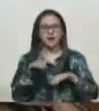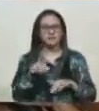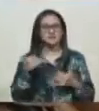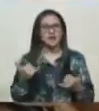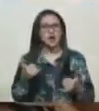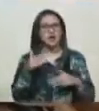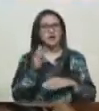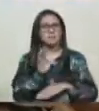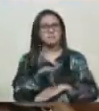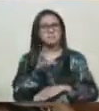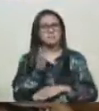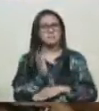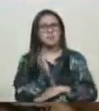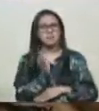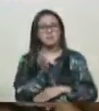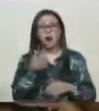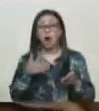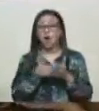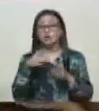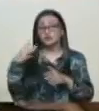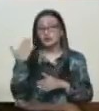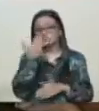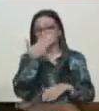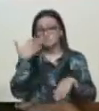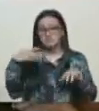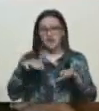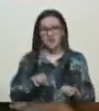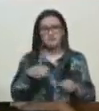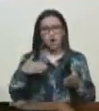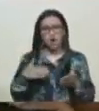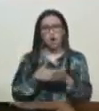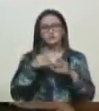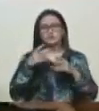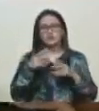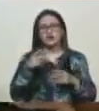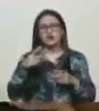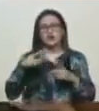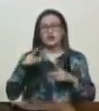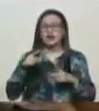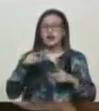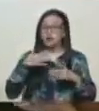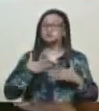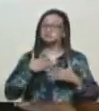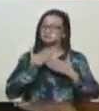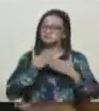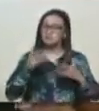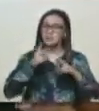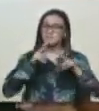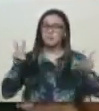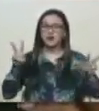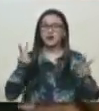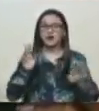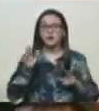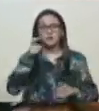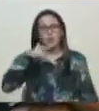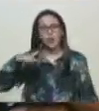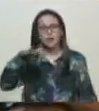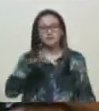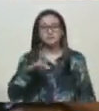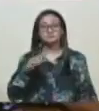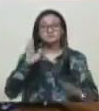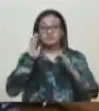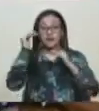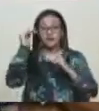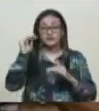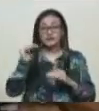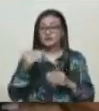vamos a marchar contra el imperialismo, vamos a marchar por la paz, vamos a marchar por la solidaridad internacional y aquí está el pueblo. Atiende inmediatamente al llamado,